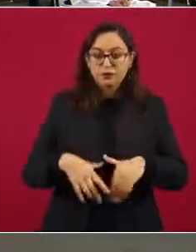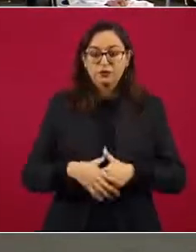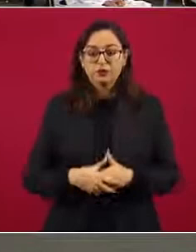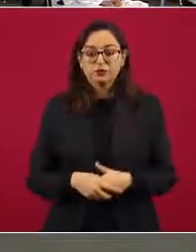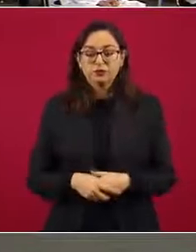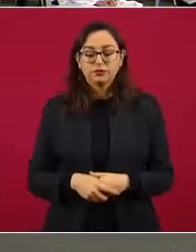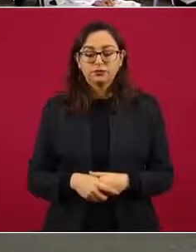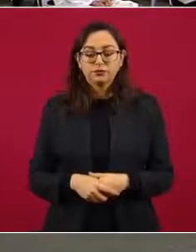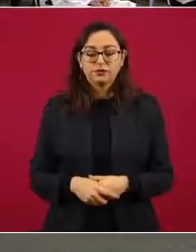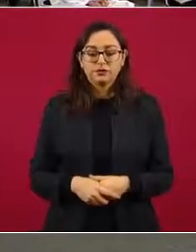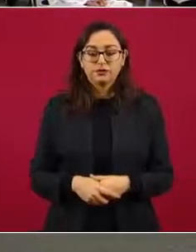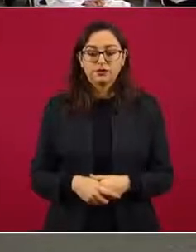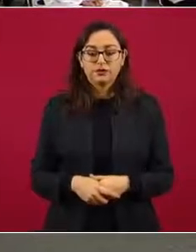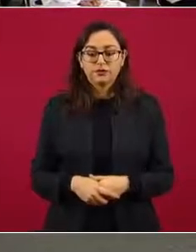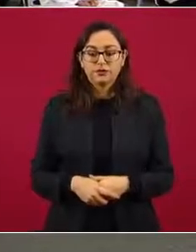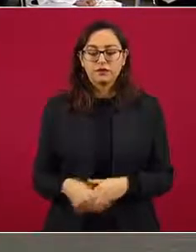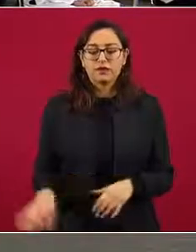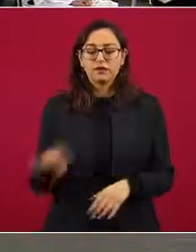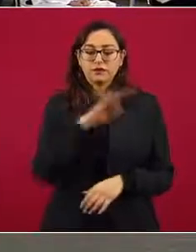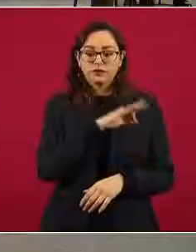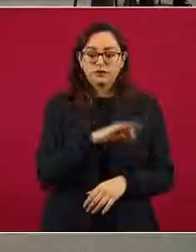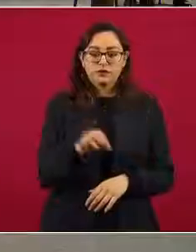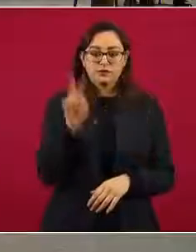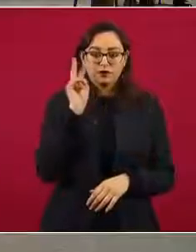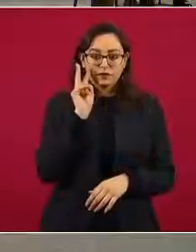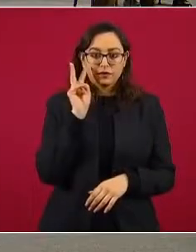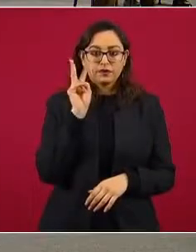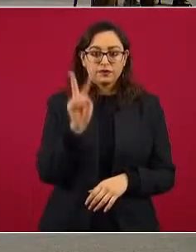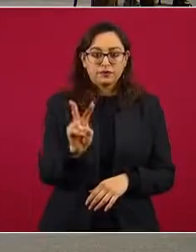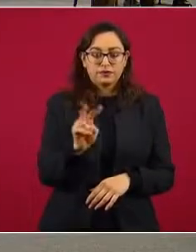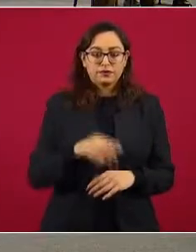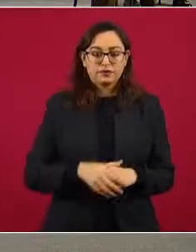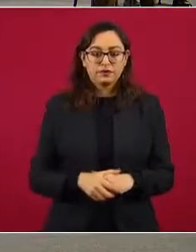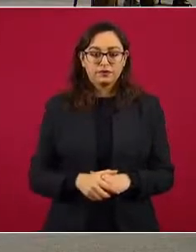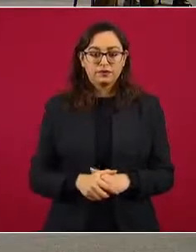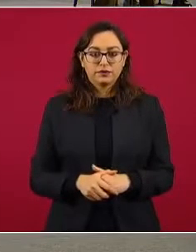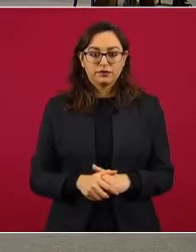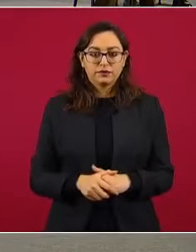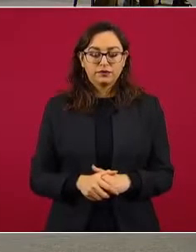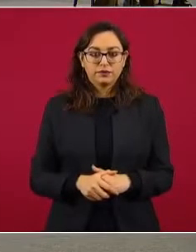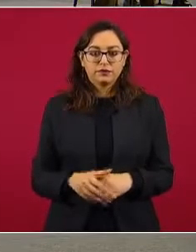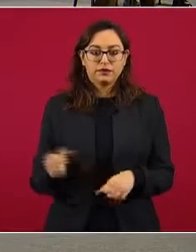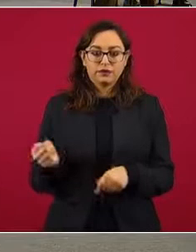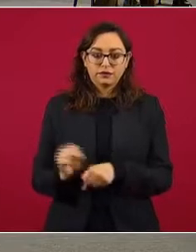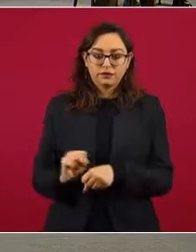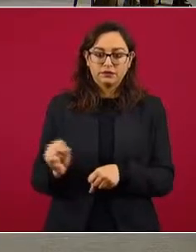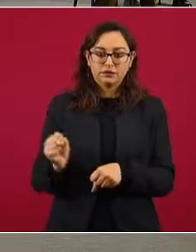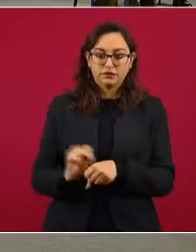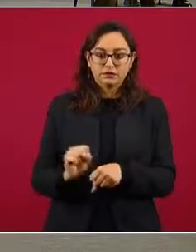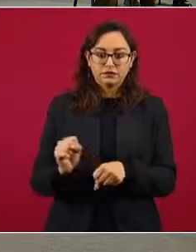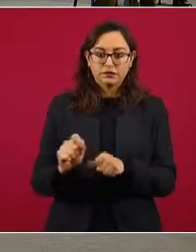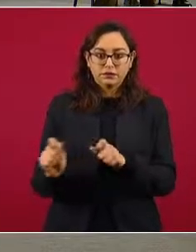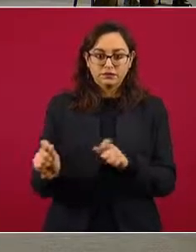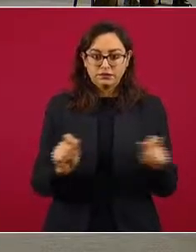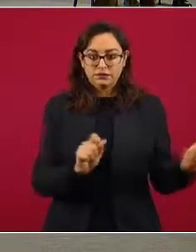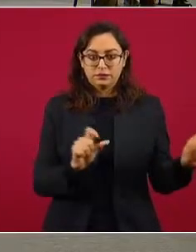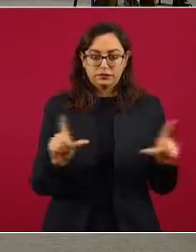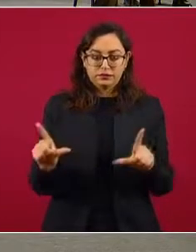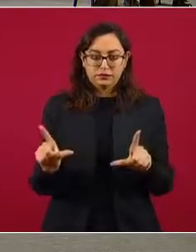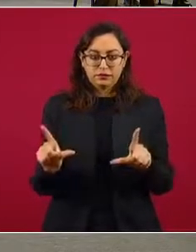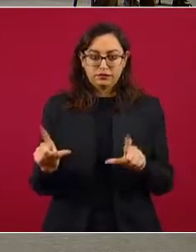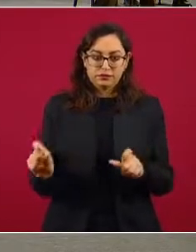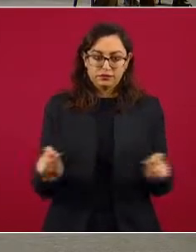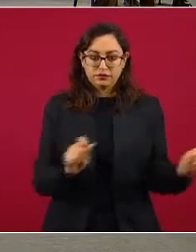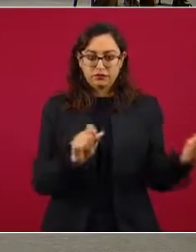Como se puede apreciar en esta curva epidémica de agregación semanal, la siguiente, por favor, la